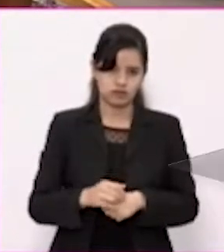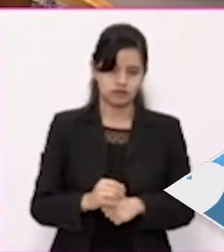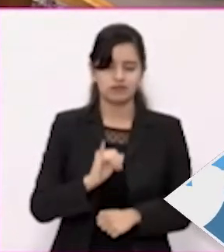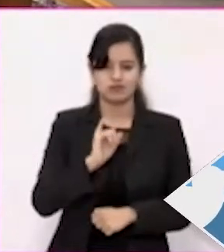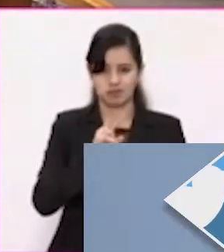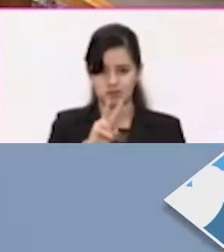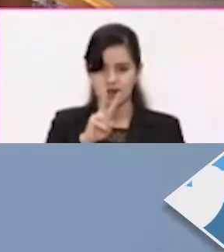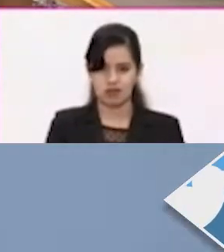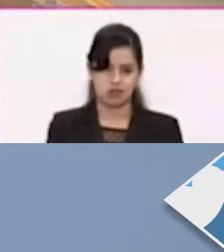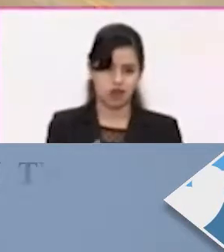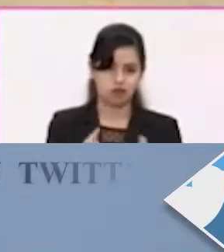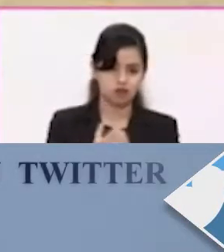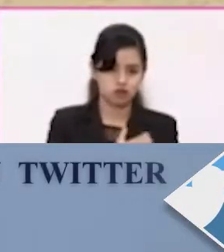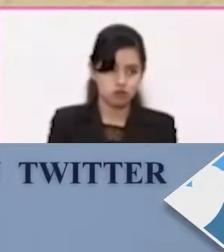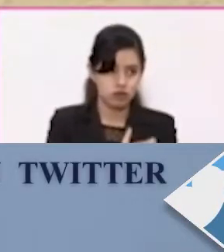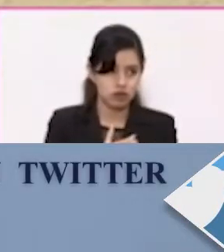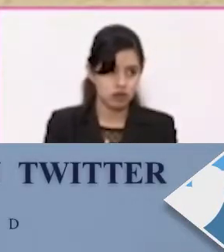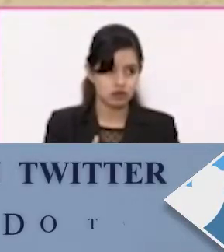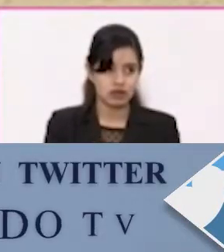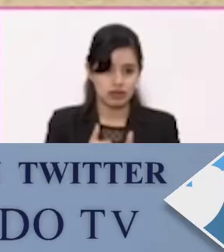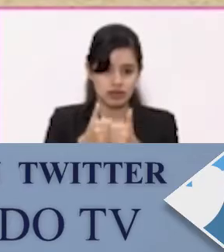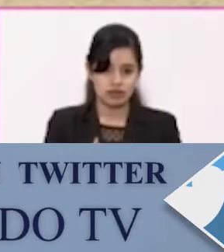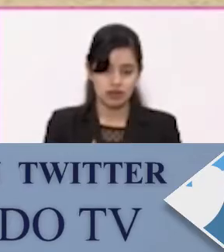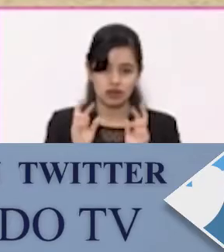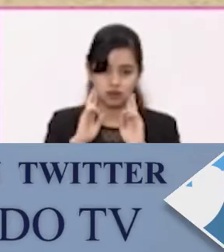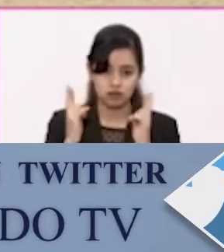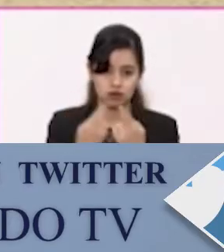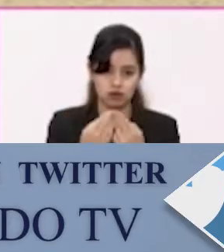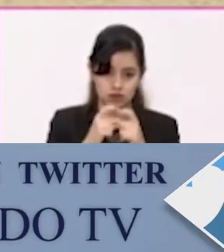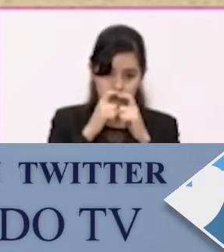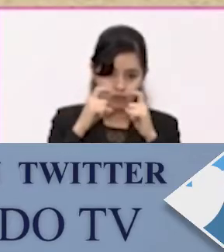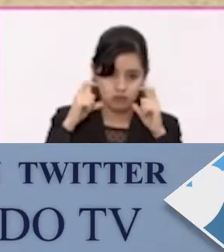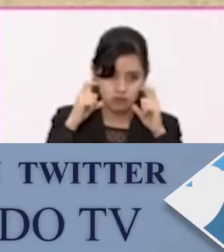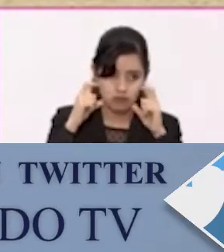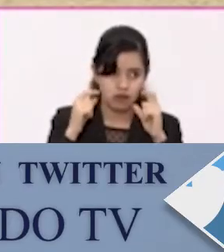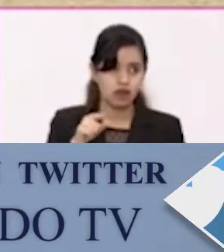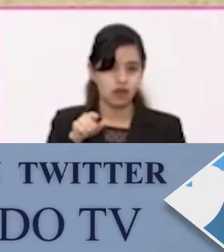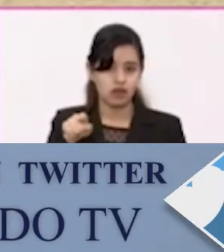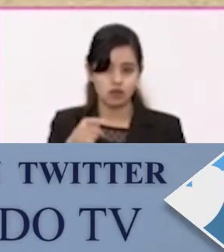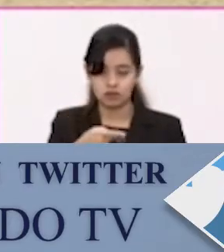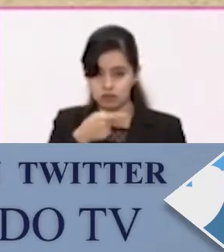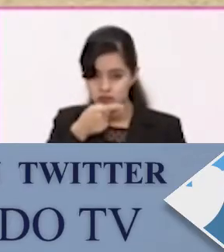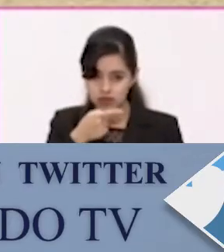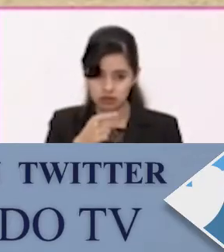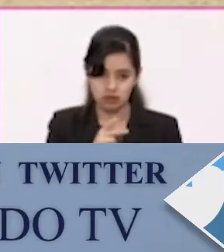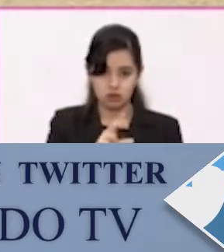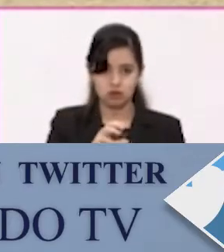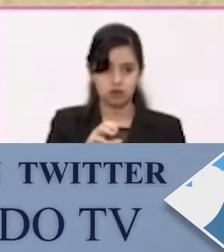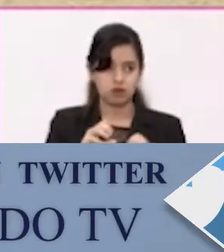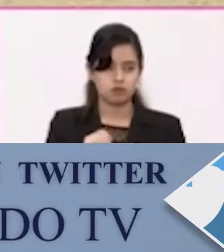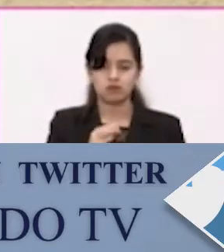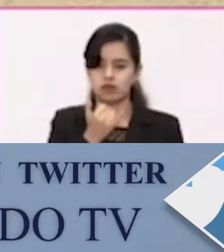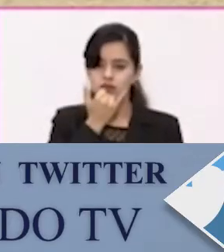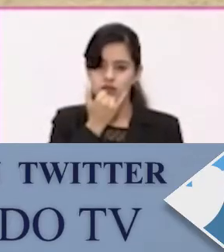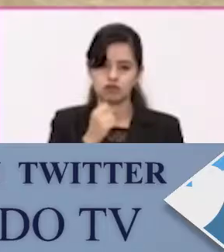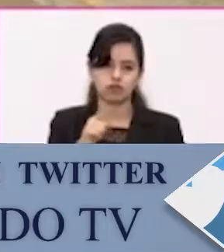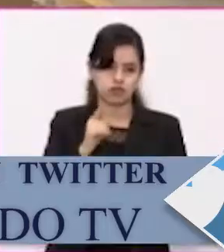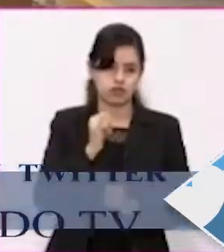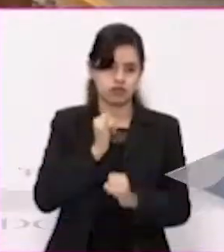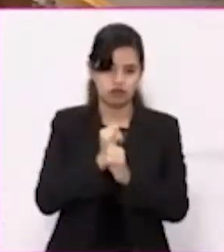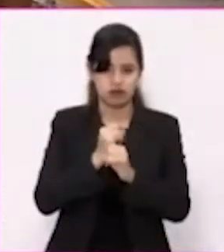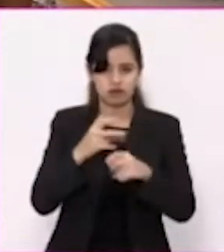que hay colegas que están presentes en la sesión que no usan el cubrebocas, pero son los colegas que no están atendiendo virtualmente, perdón, que están atendiendo virtualmente a la